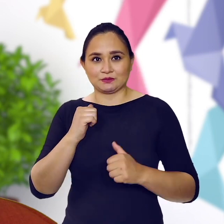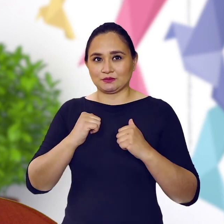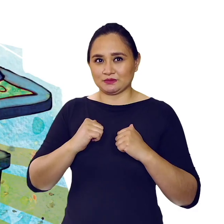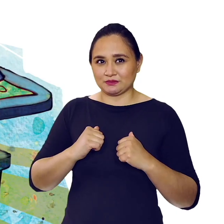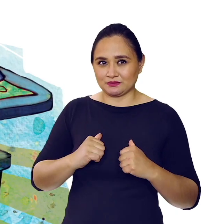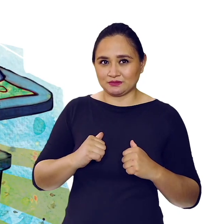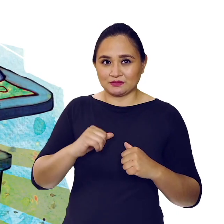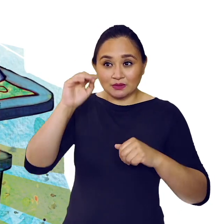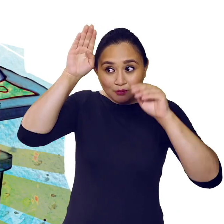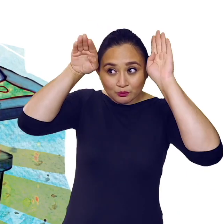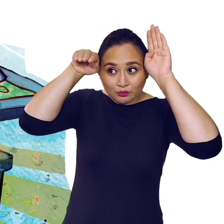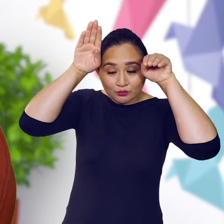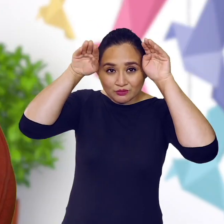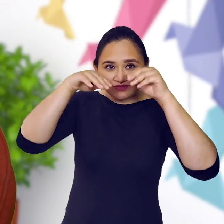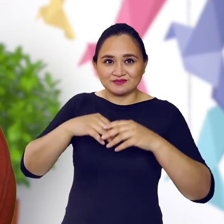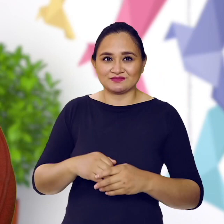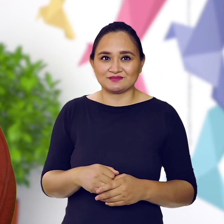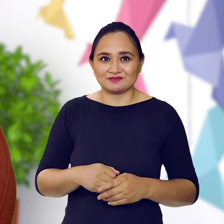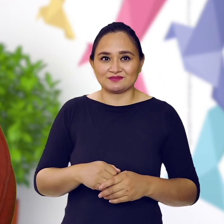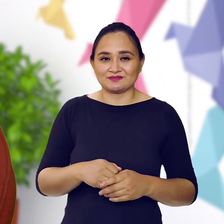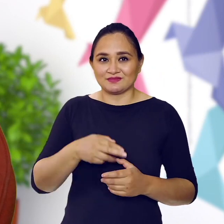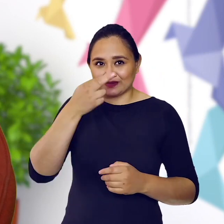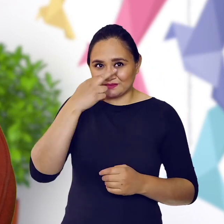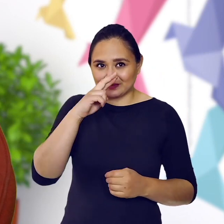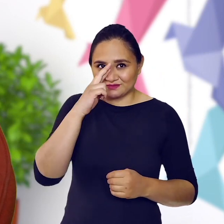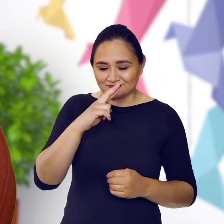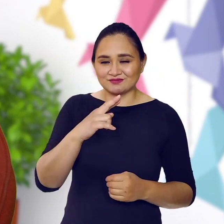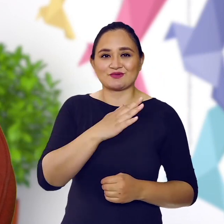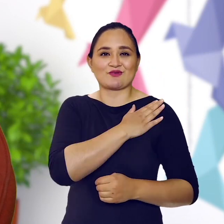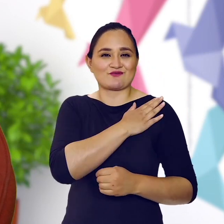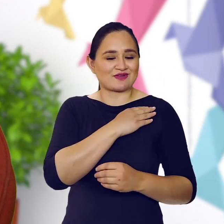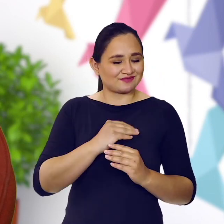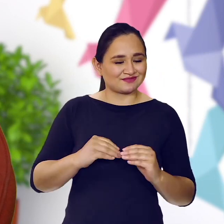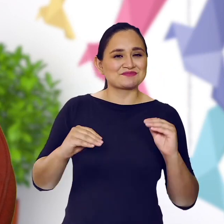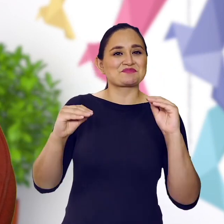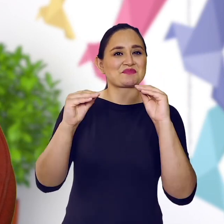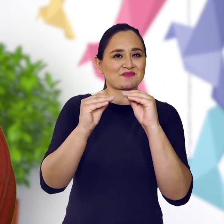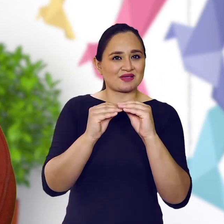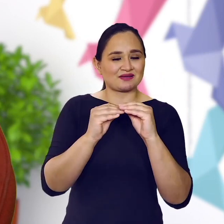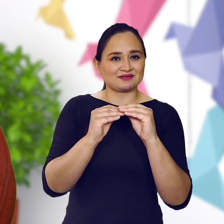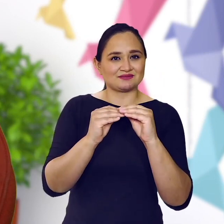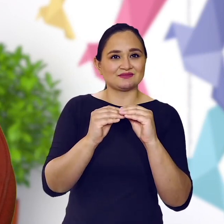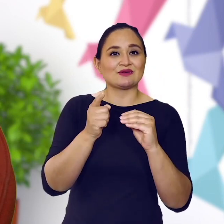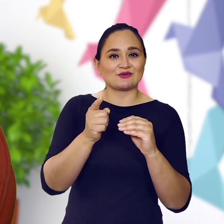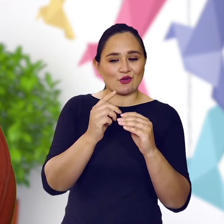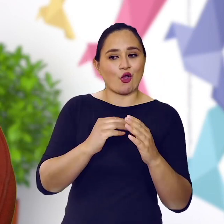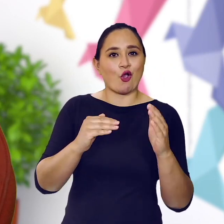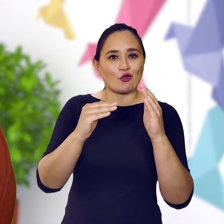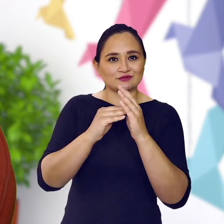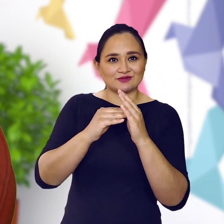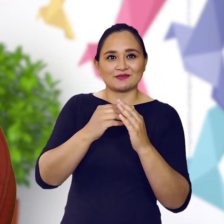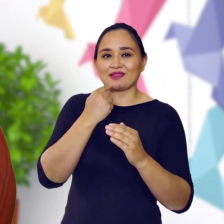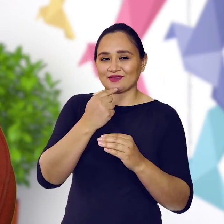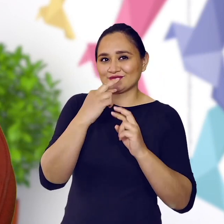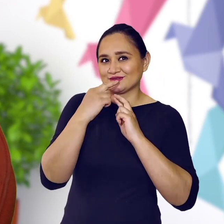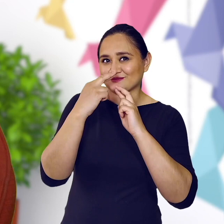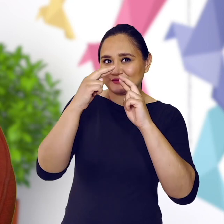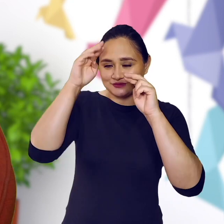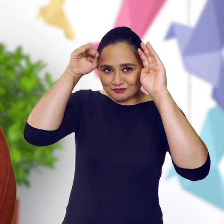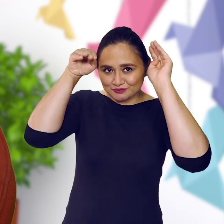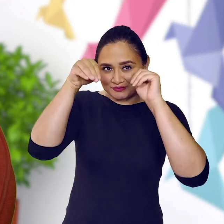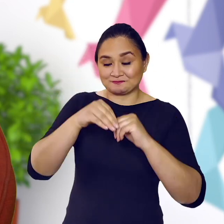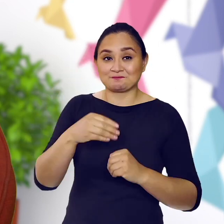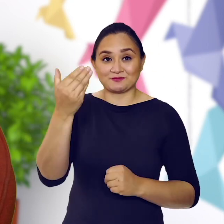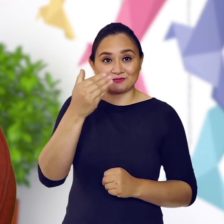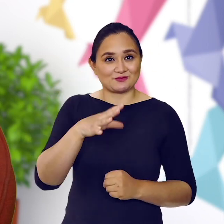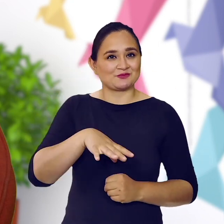tristemente: ¡En un burro! Y Miguel, con mucha más confianza que antes, repitió lo que había dicho Bruno. La